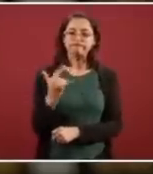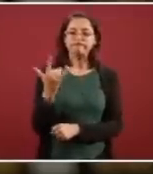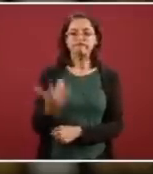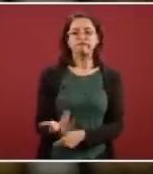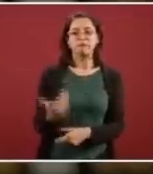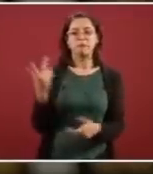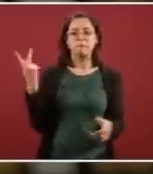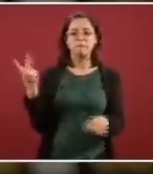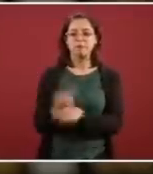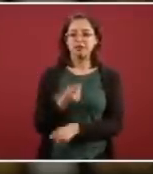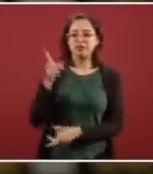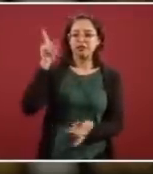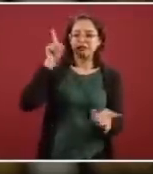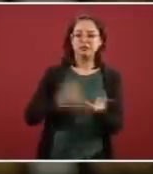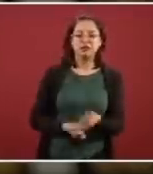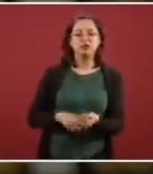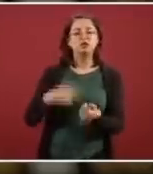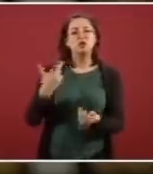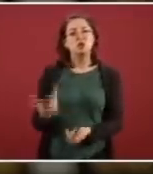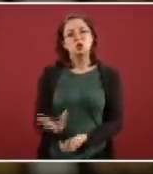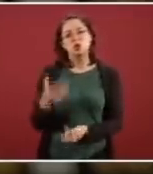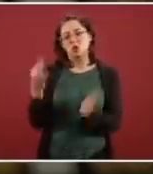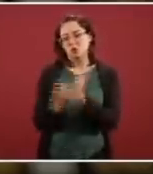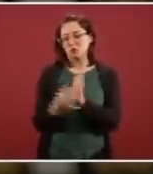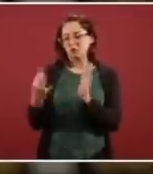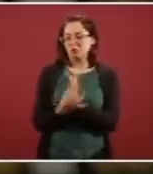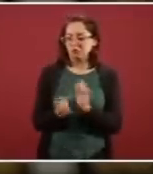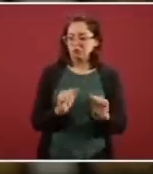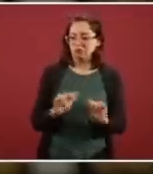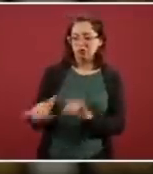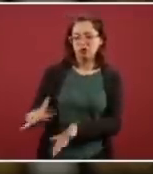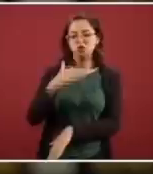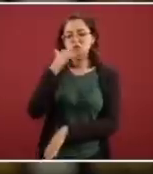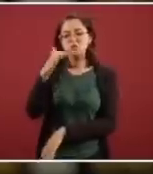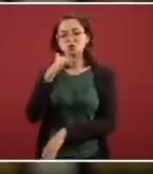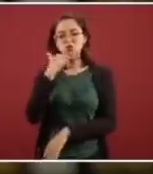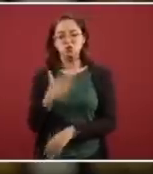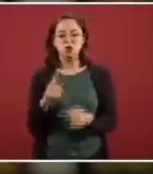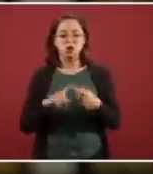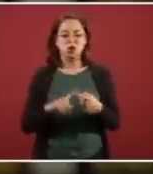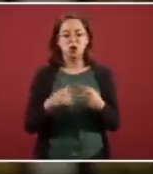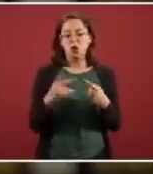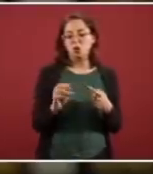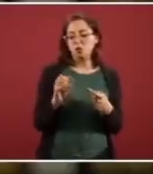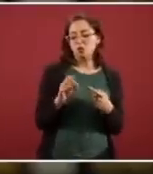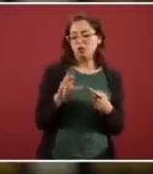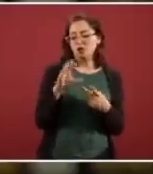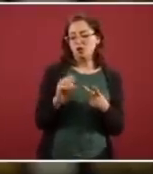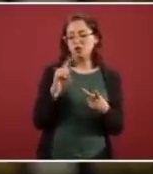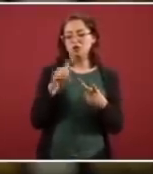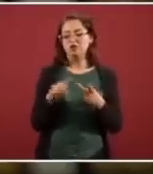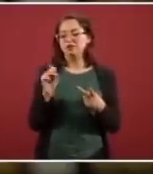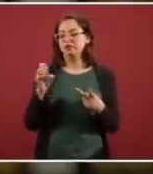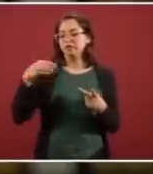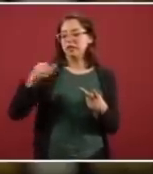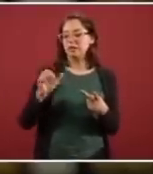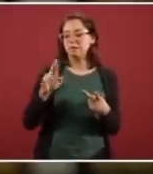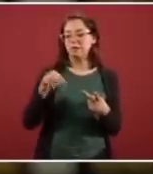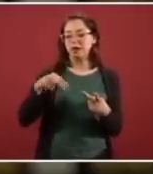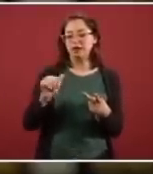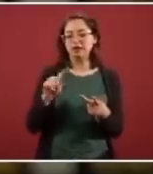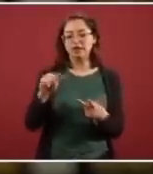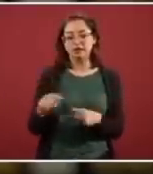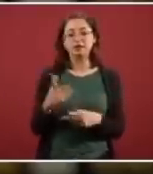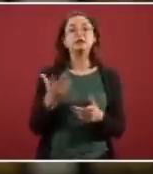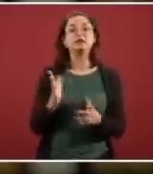de cobre de 2014. Profepa y Semarnat dijeron a las comunidades el 6 de septiembre que habían hecho una inspección en Buenavista del